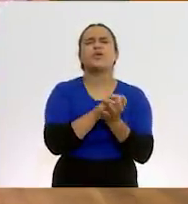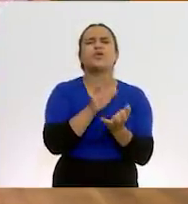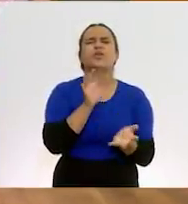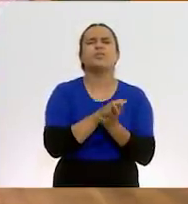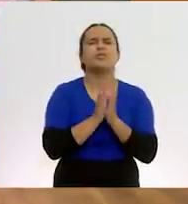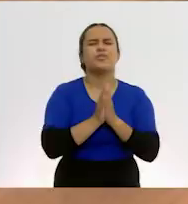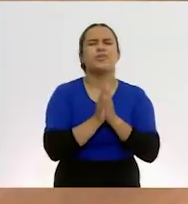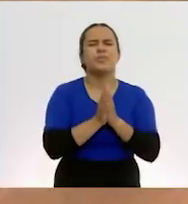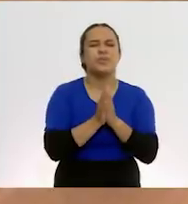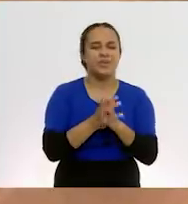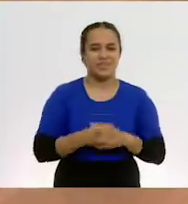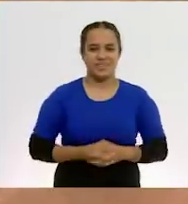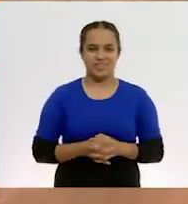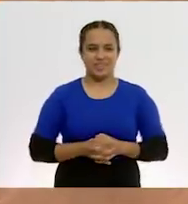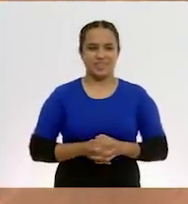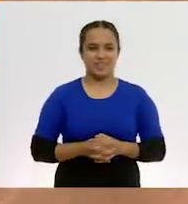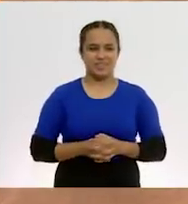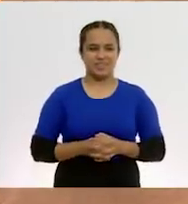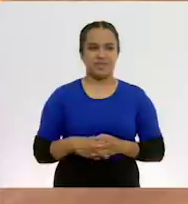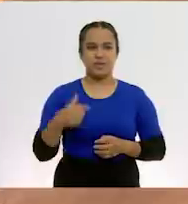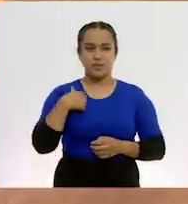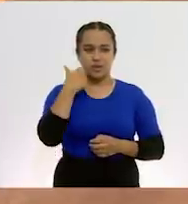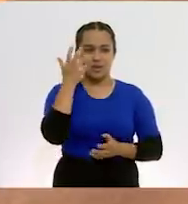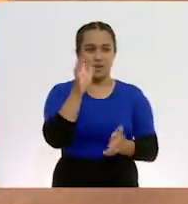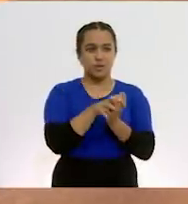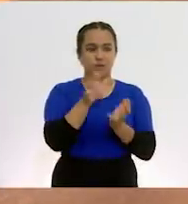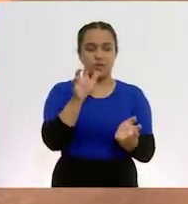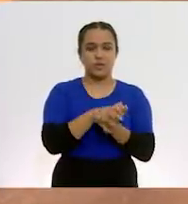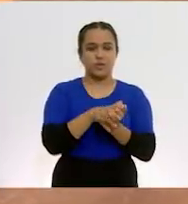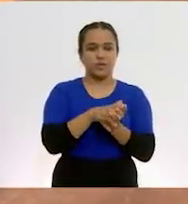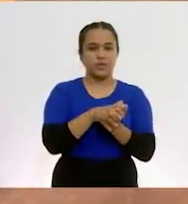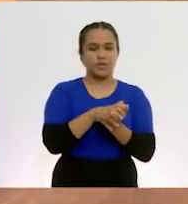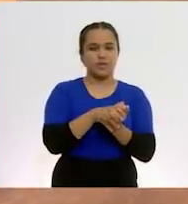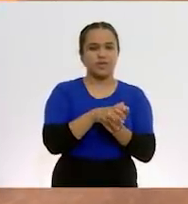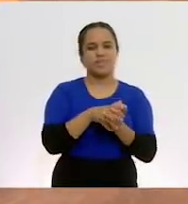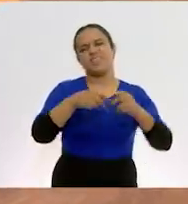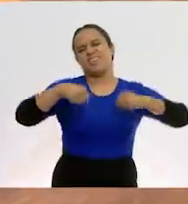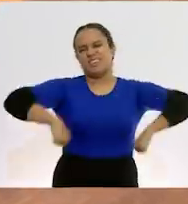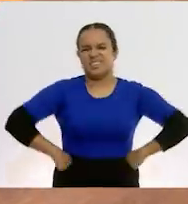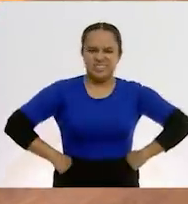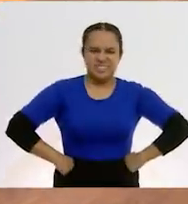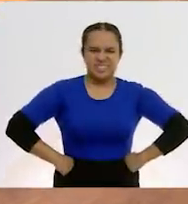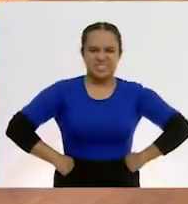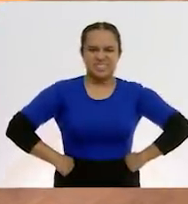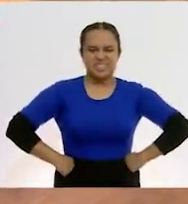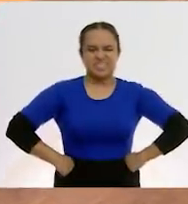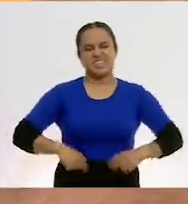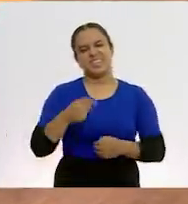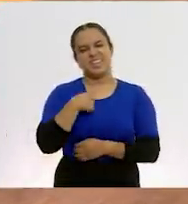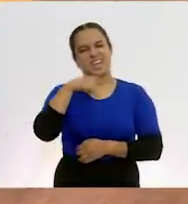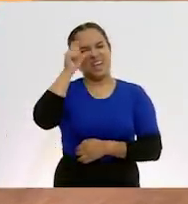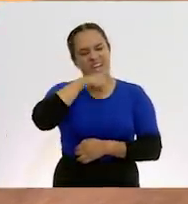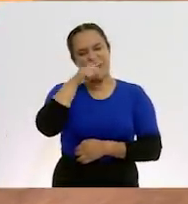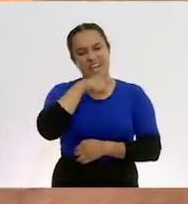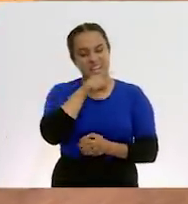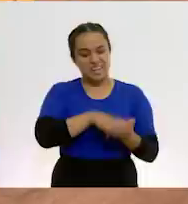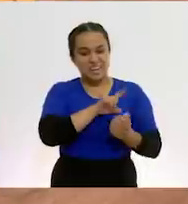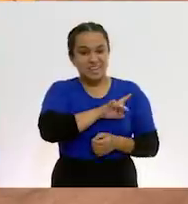cocodrilo. Quiero un cocodrilo. ¿Qué crees? ¡No! Me tocó un águila con